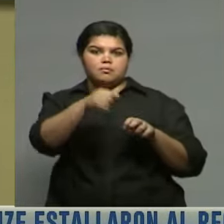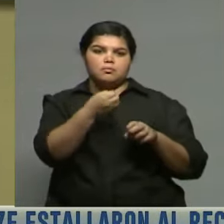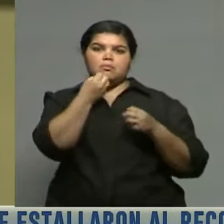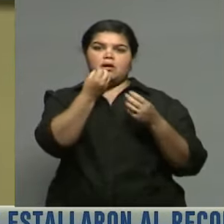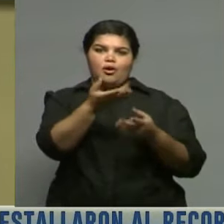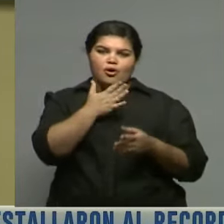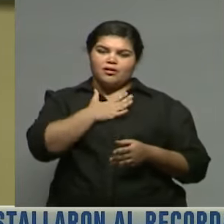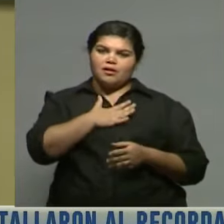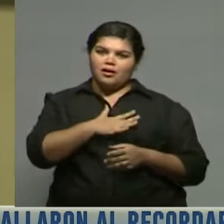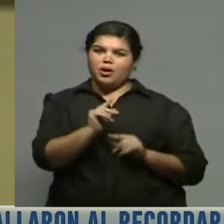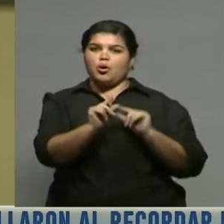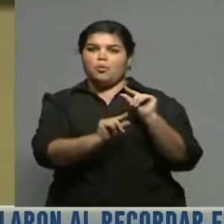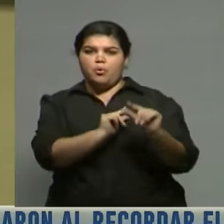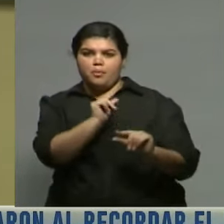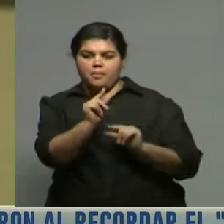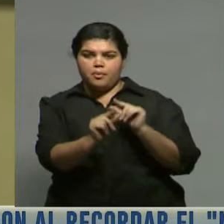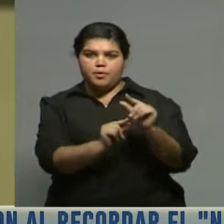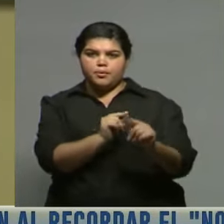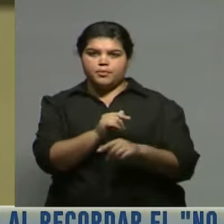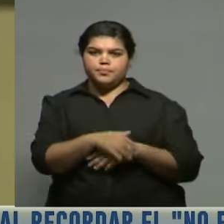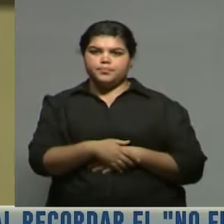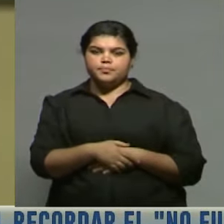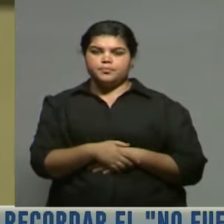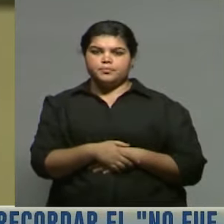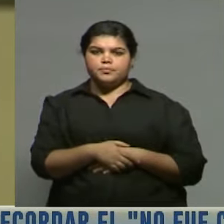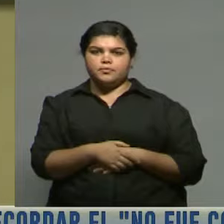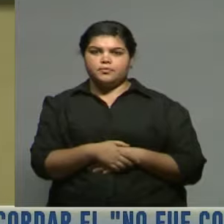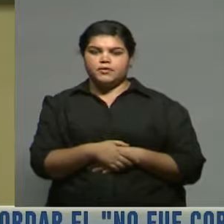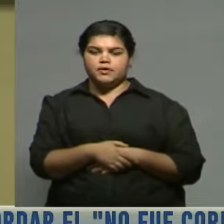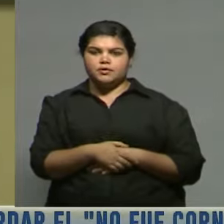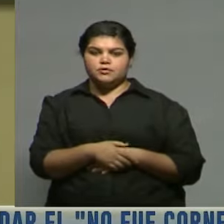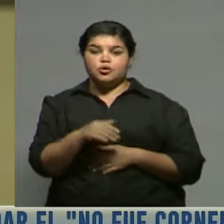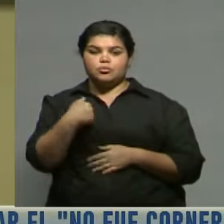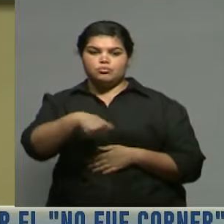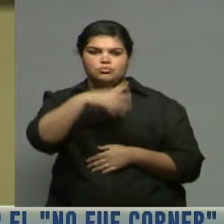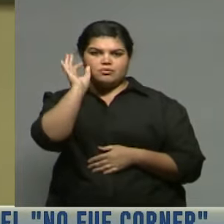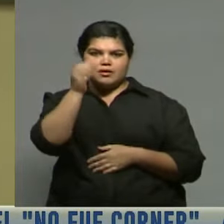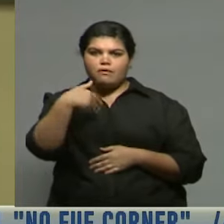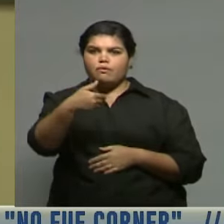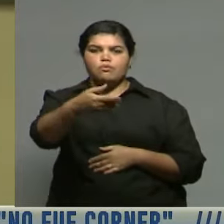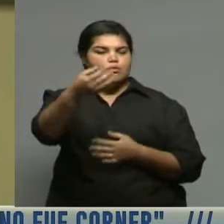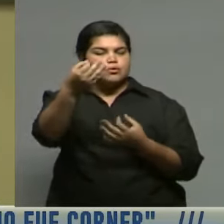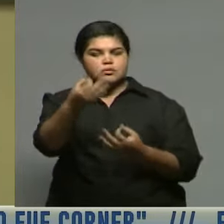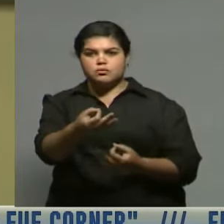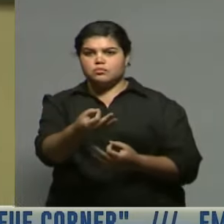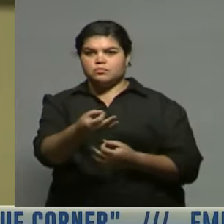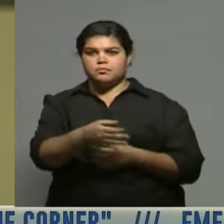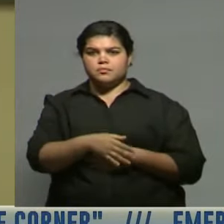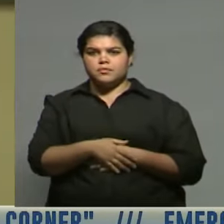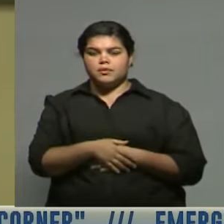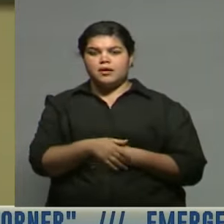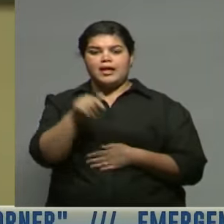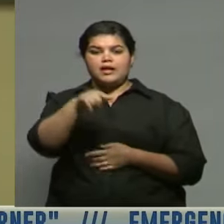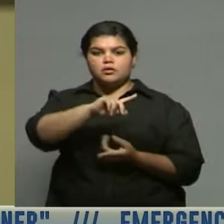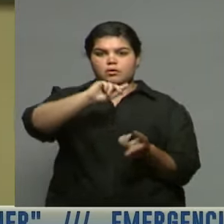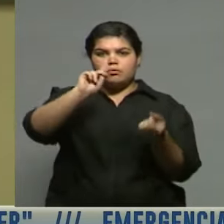aire, por lo tanto veíamos un futuro provisorio. Claro. Por lo cual esto